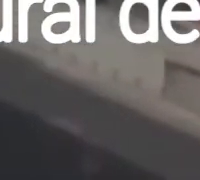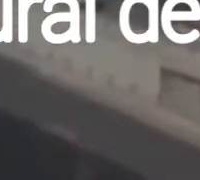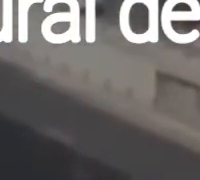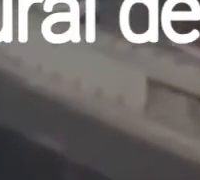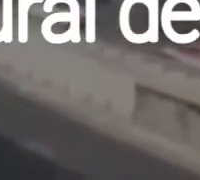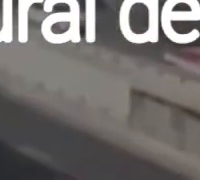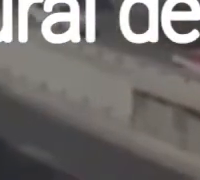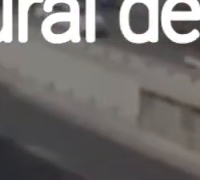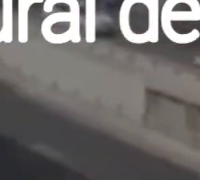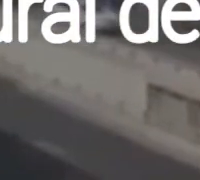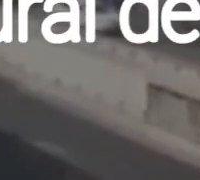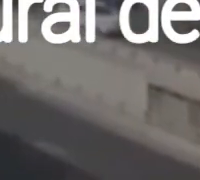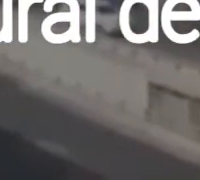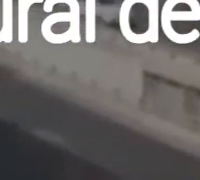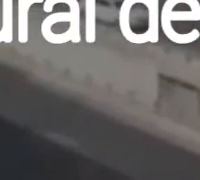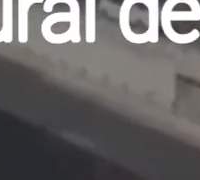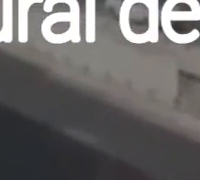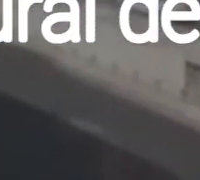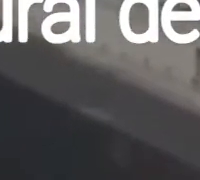Gracias.